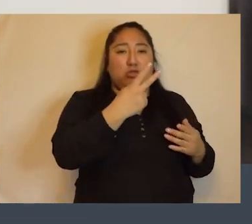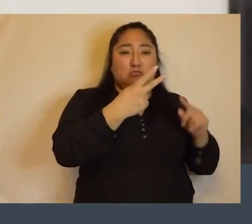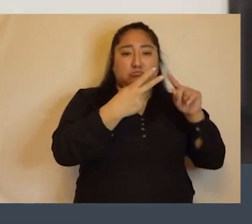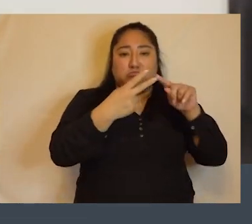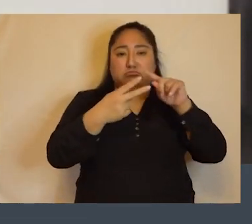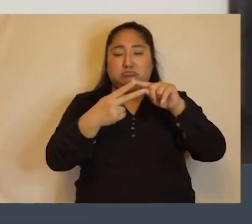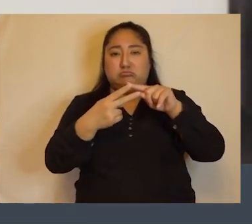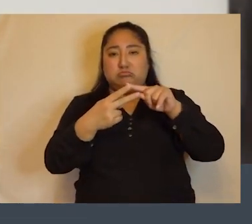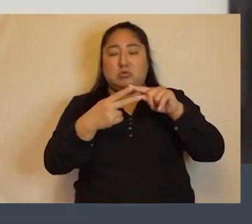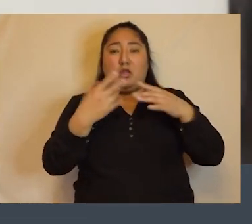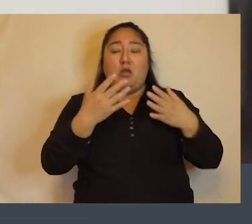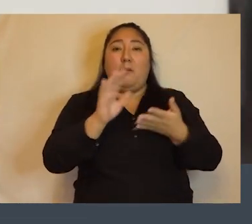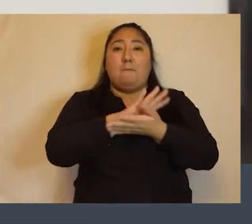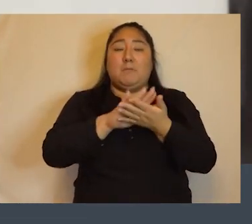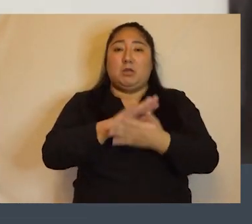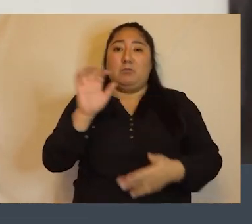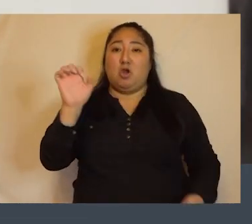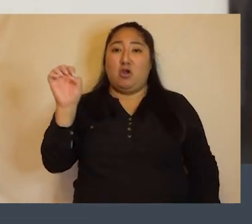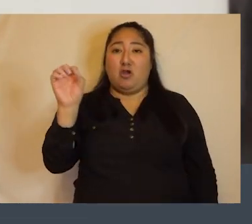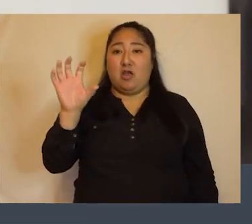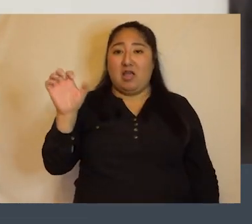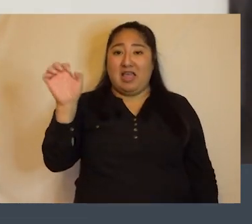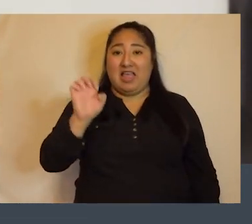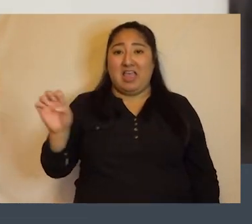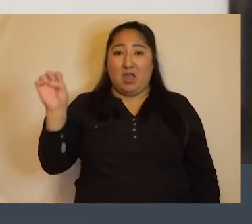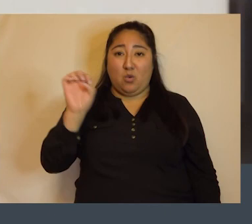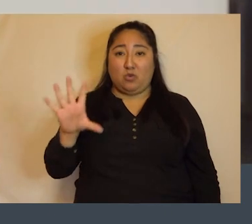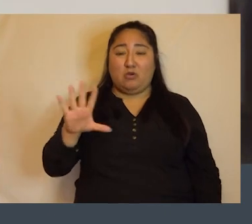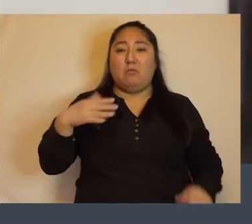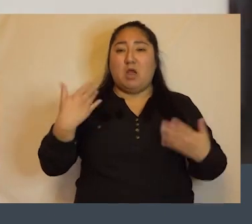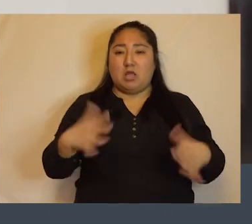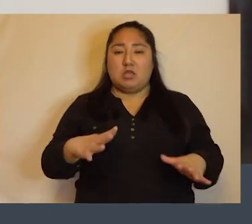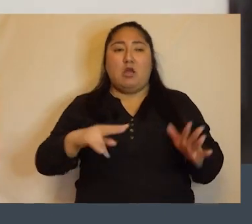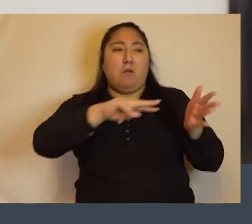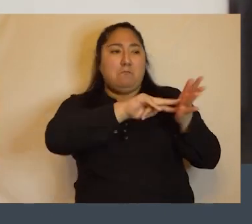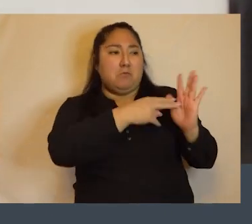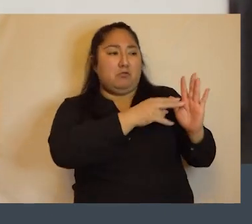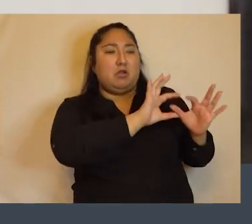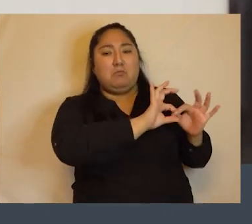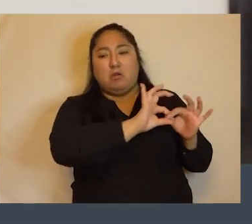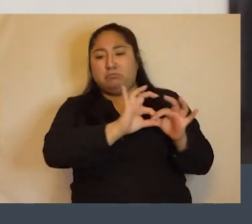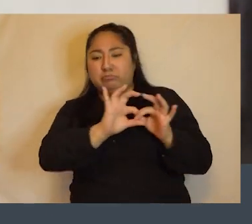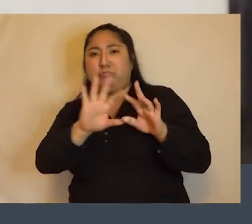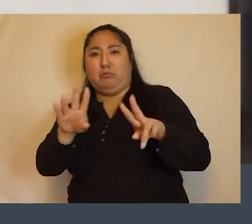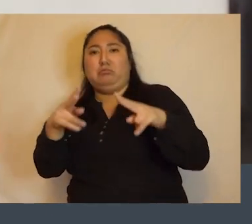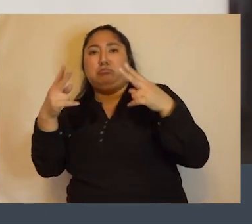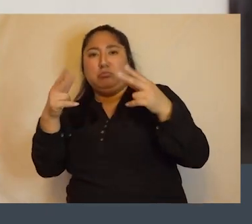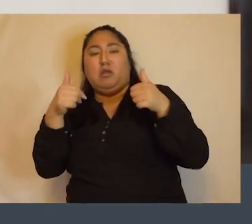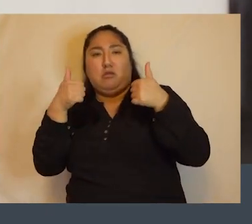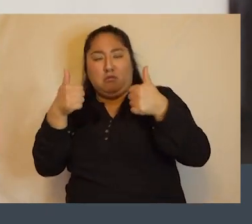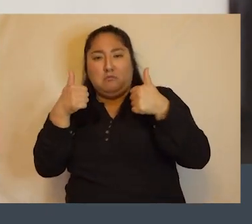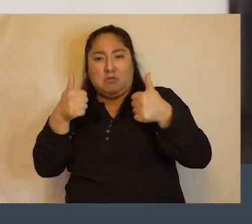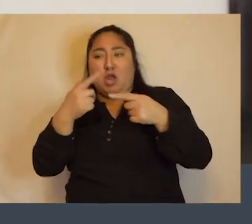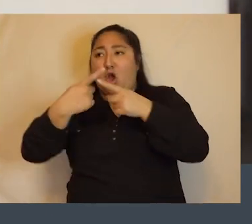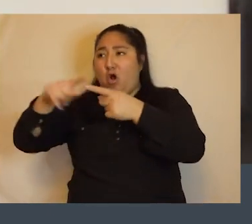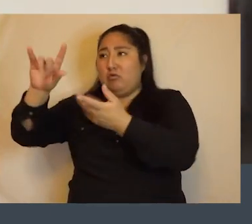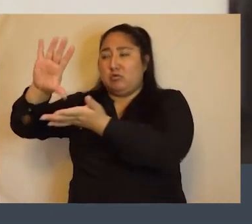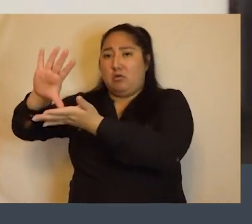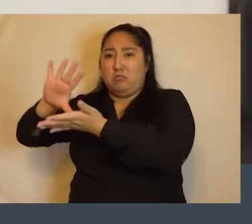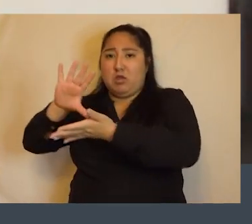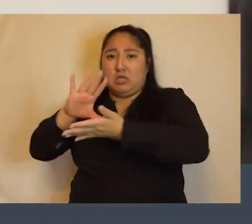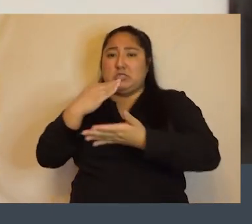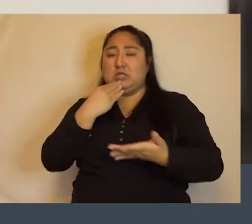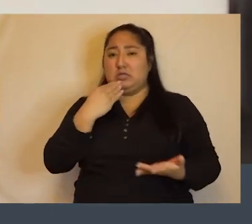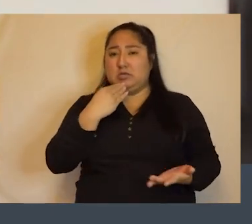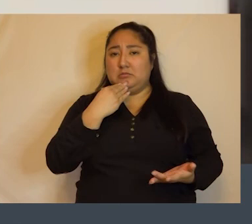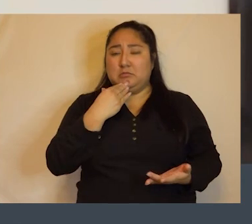2 veces casi el mismo. Europa está saliendo de una crisis a través de estos mismos ejemplos, y